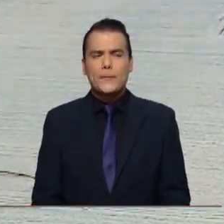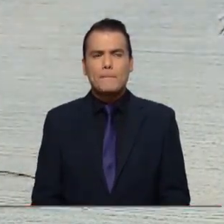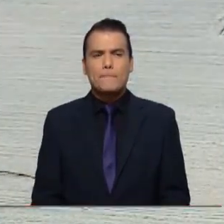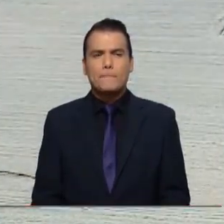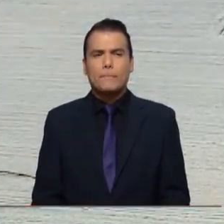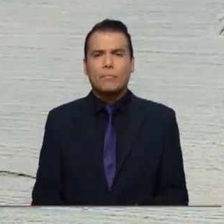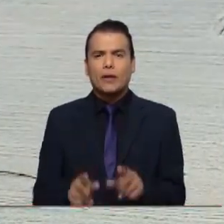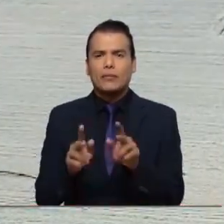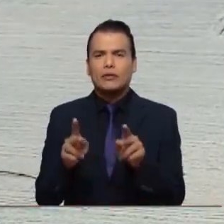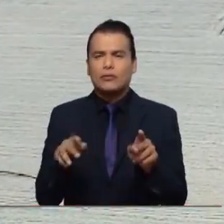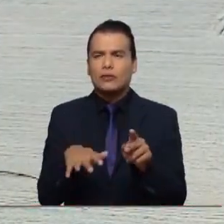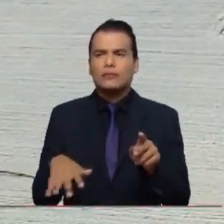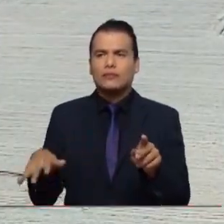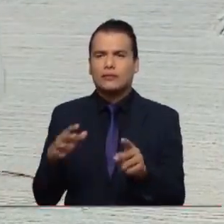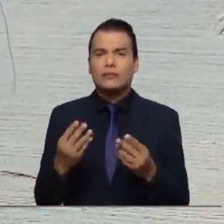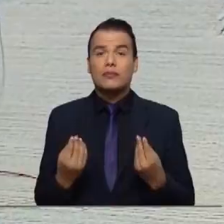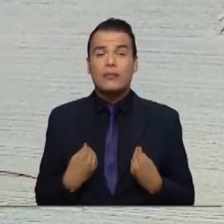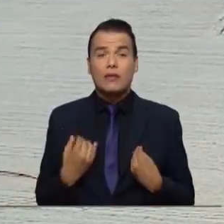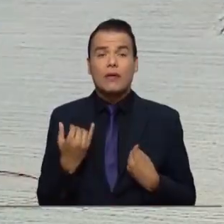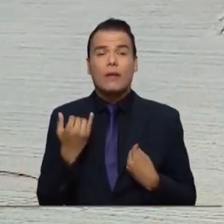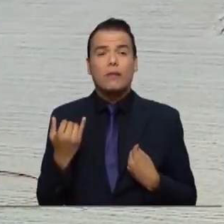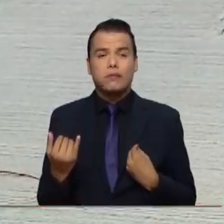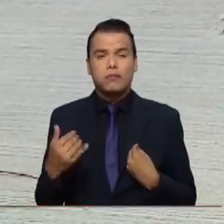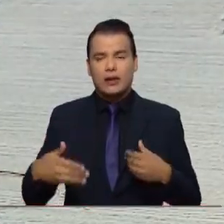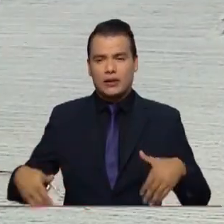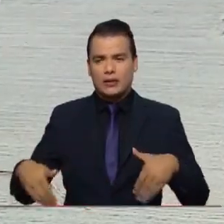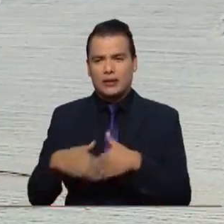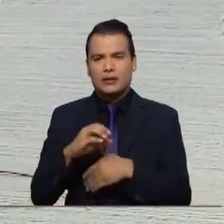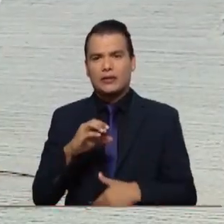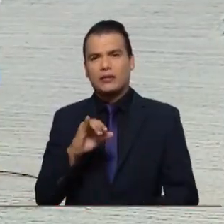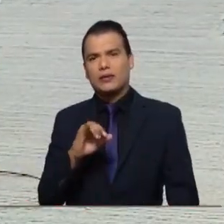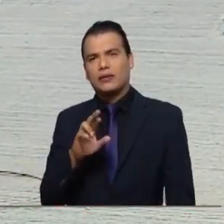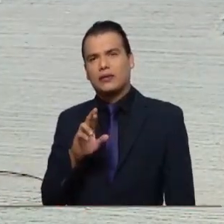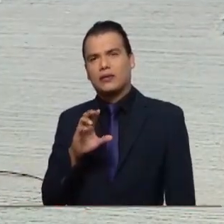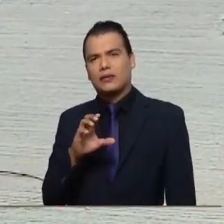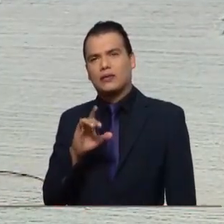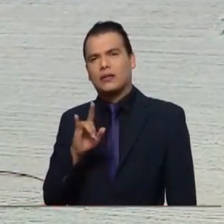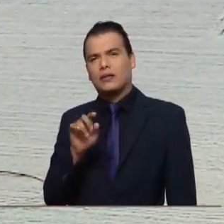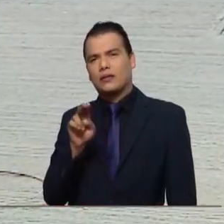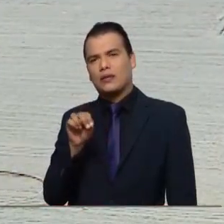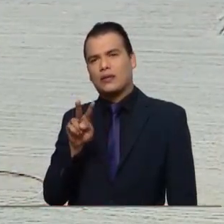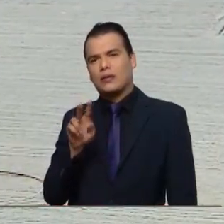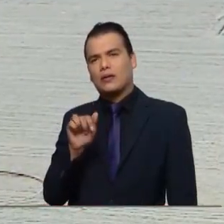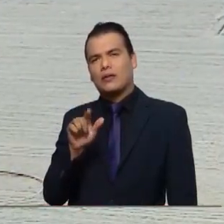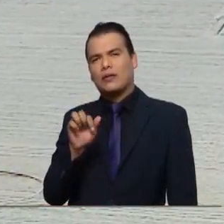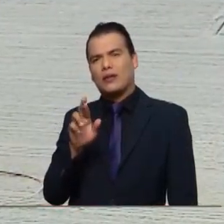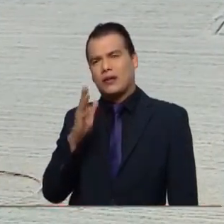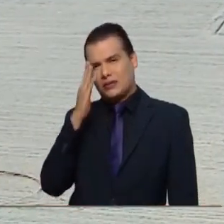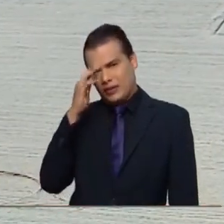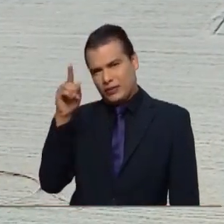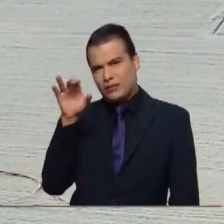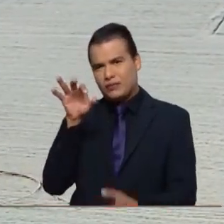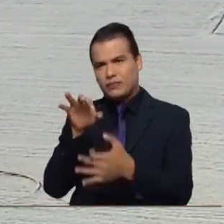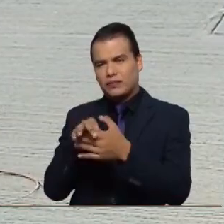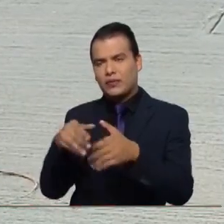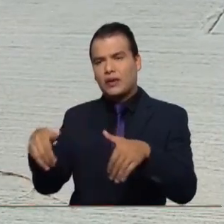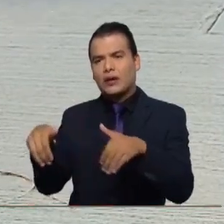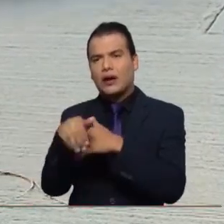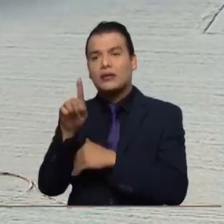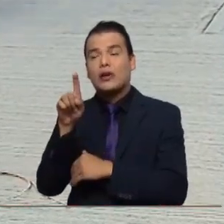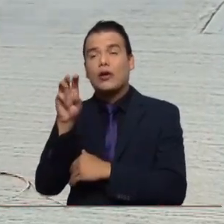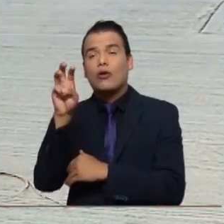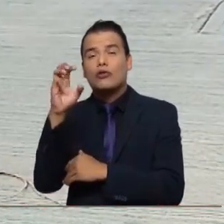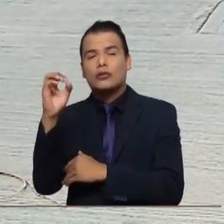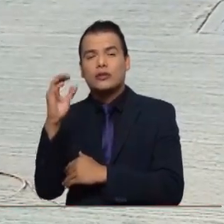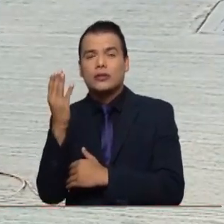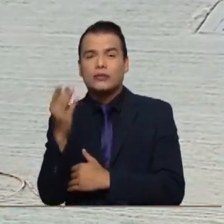los vecinos De esta zona Avenida circunvalar el cruce hacia la carrera 80 que sale a la Calle Quinta pues hacer el llamado a las